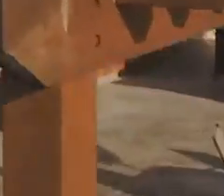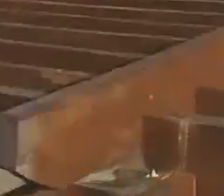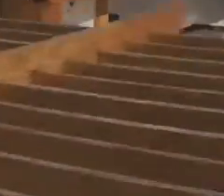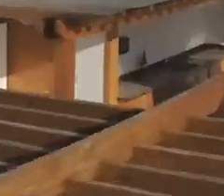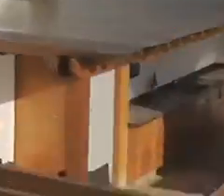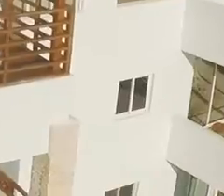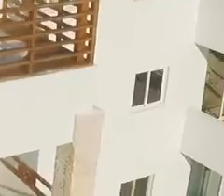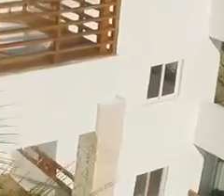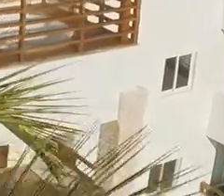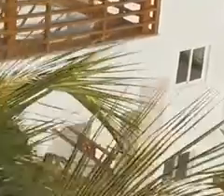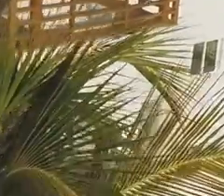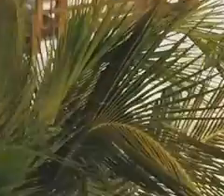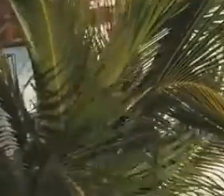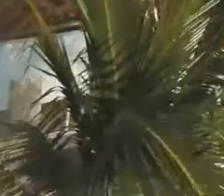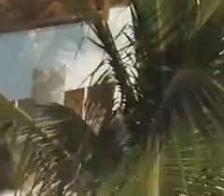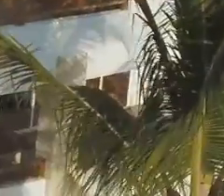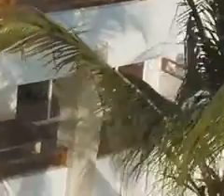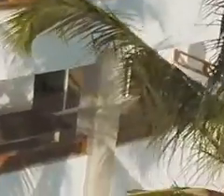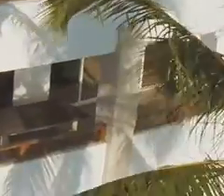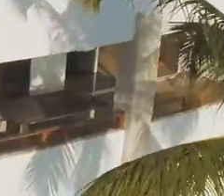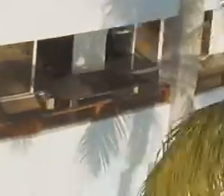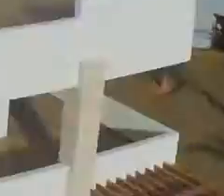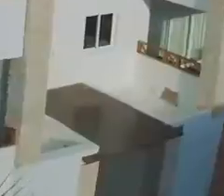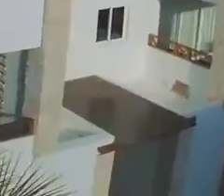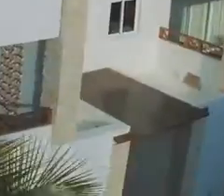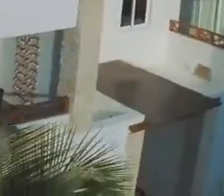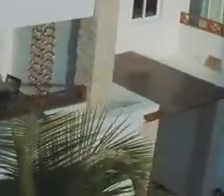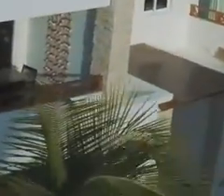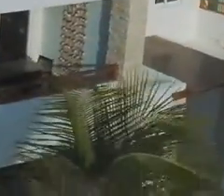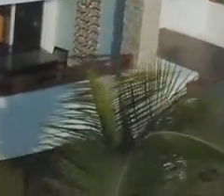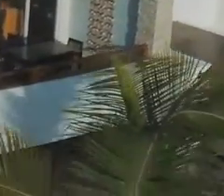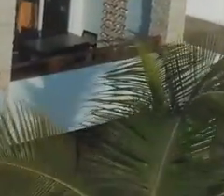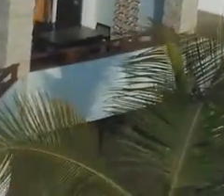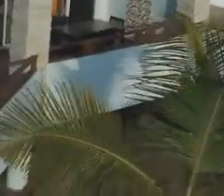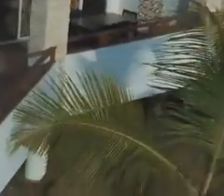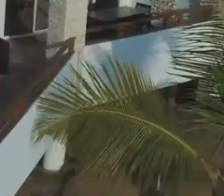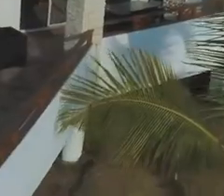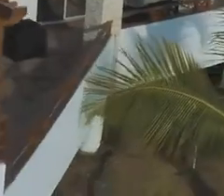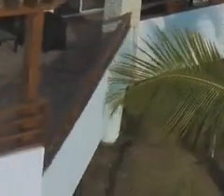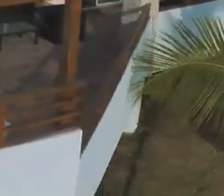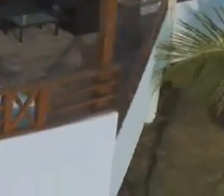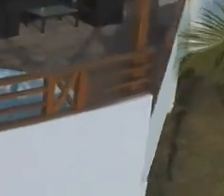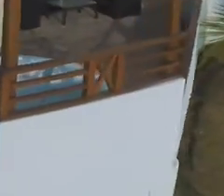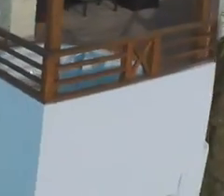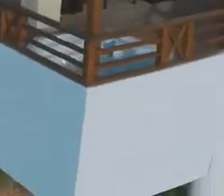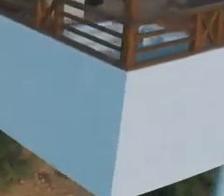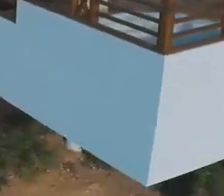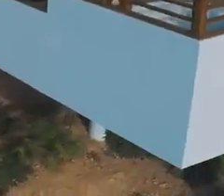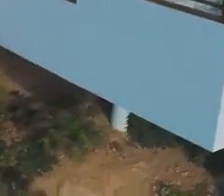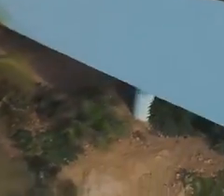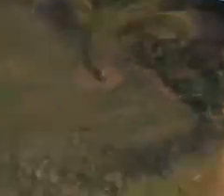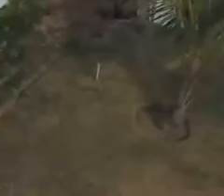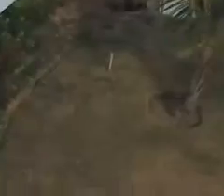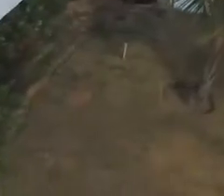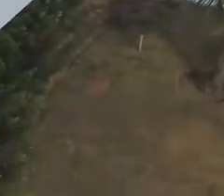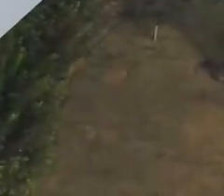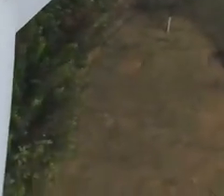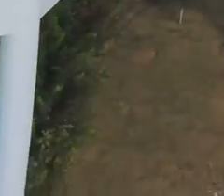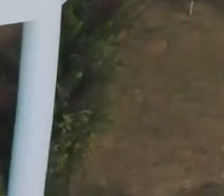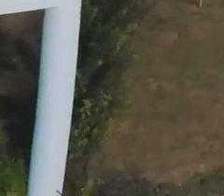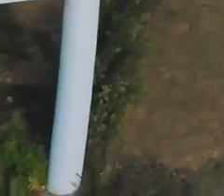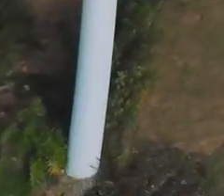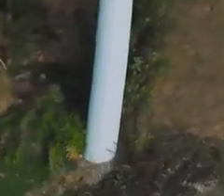Preciosos apartamentos, acariciados por el sol y la brisa del océano Atlántico por su innovador diseño.